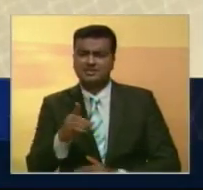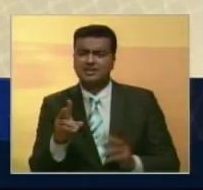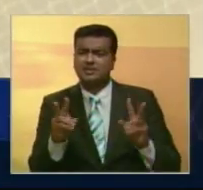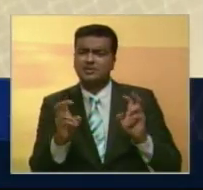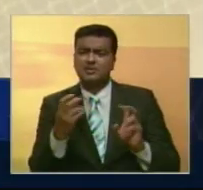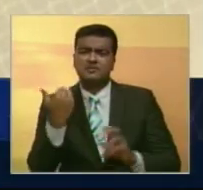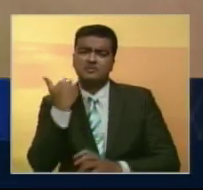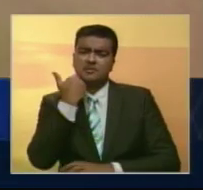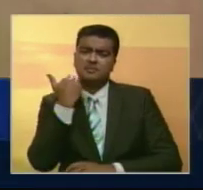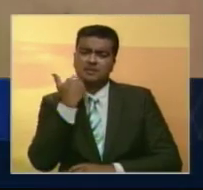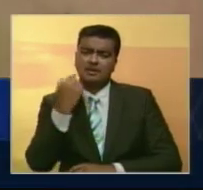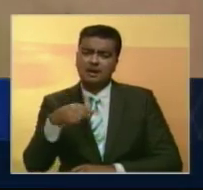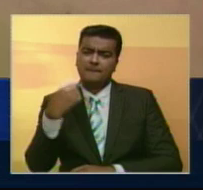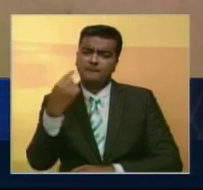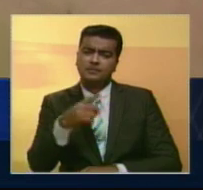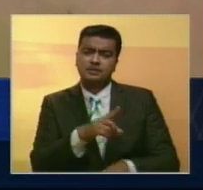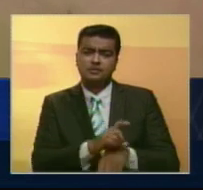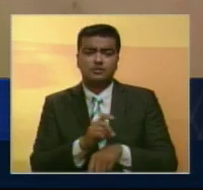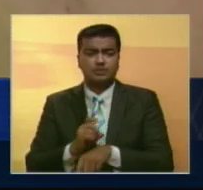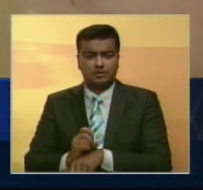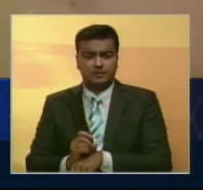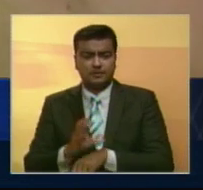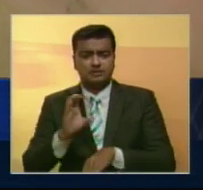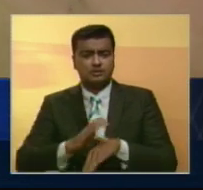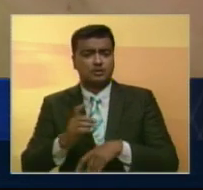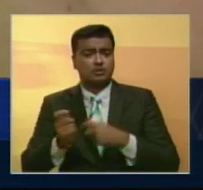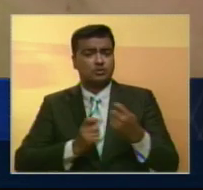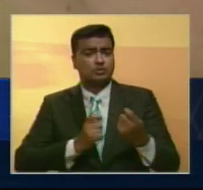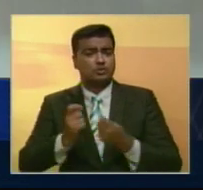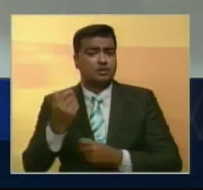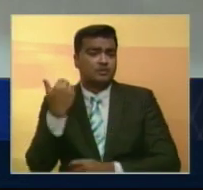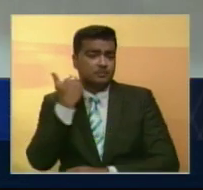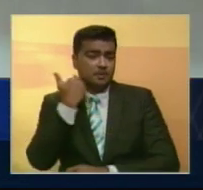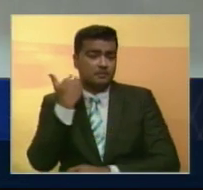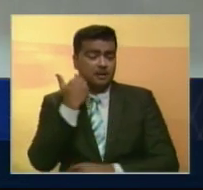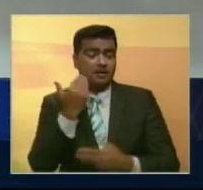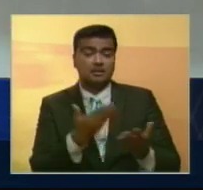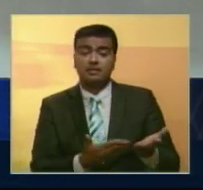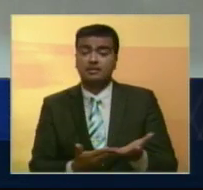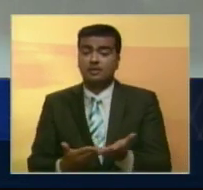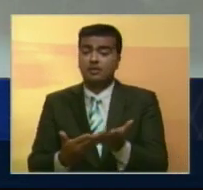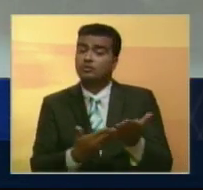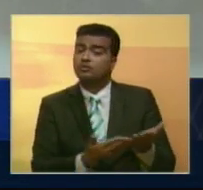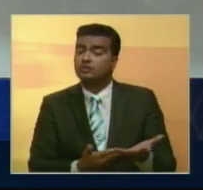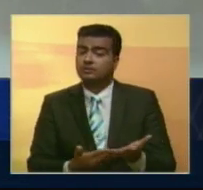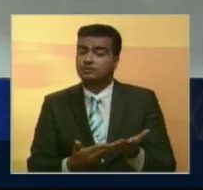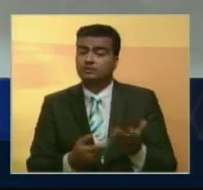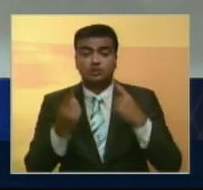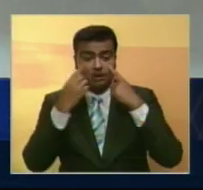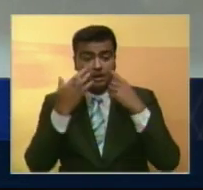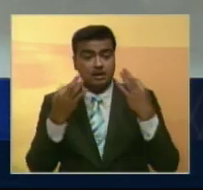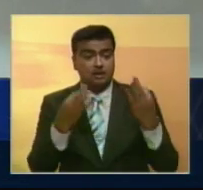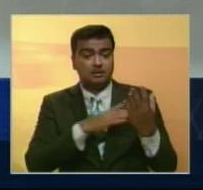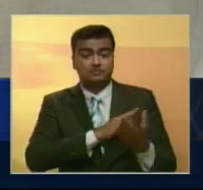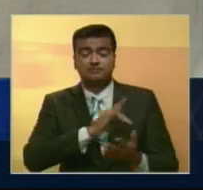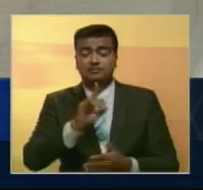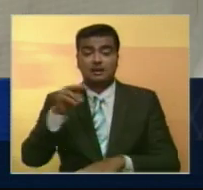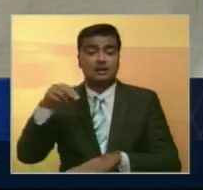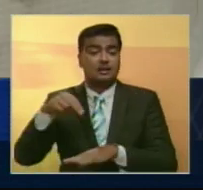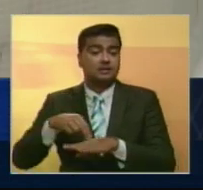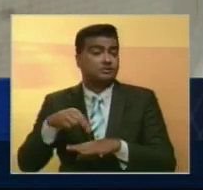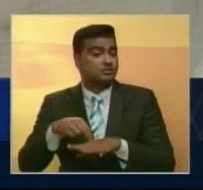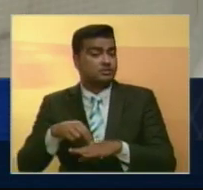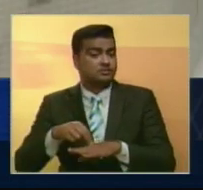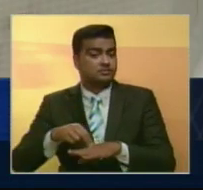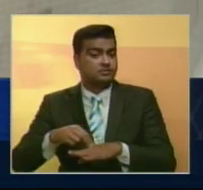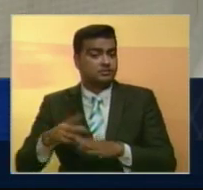se espera que en las próximas horas el Centro de Control de Enfermedades de Estados Unidos emita una alerta de viaje a las naciones donde